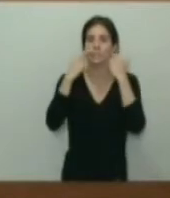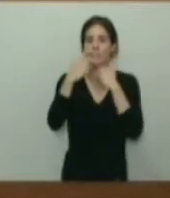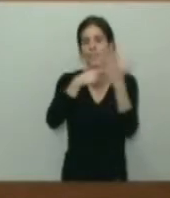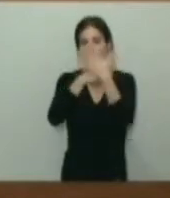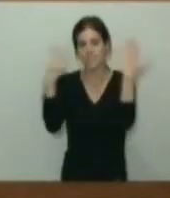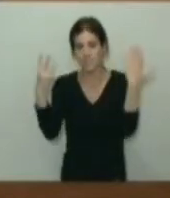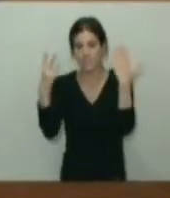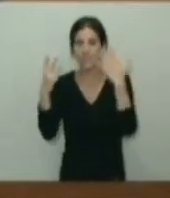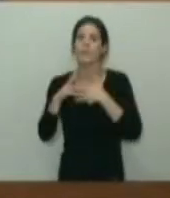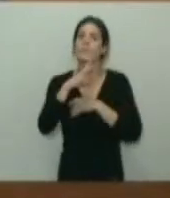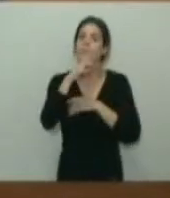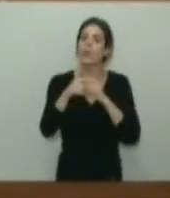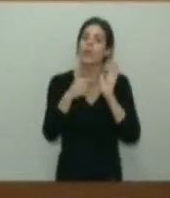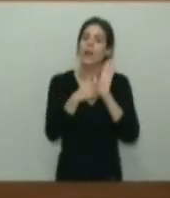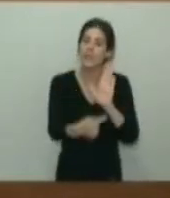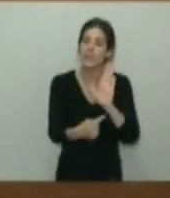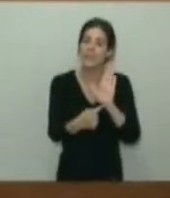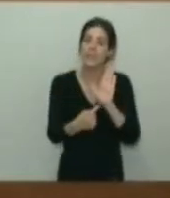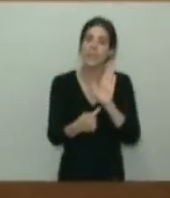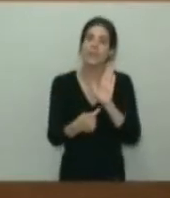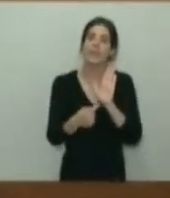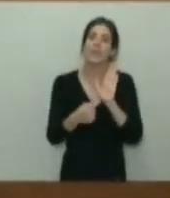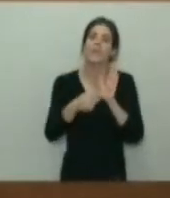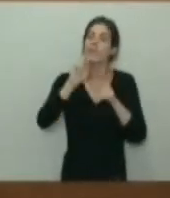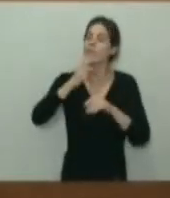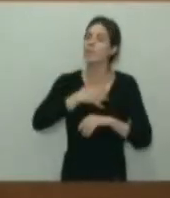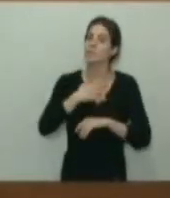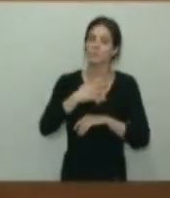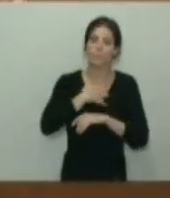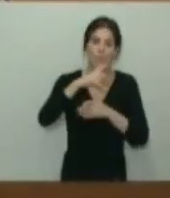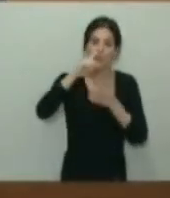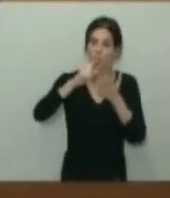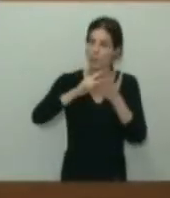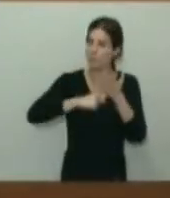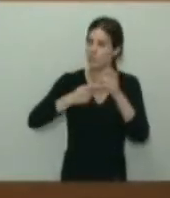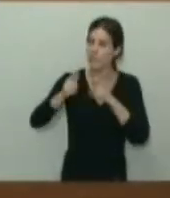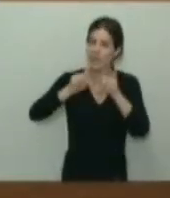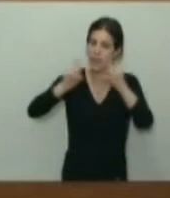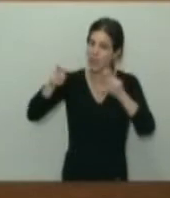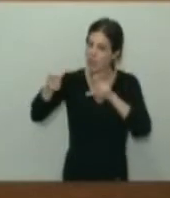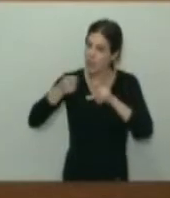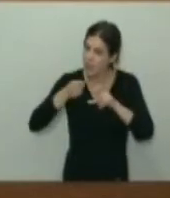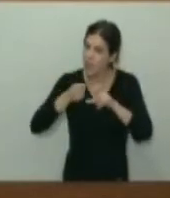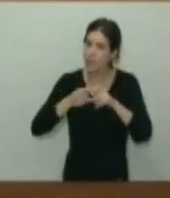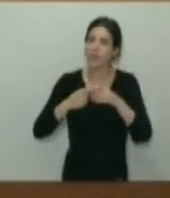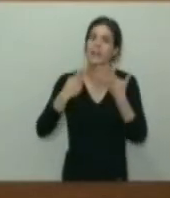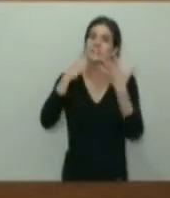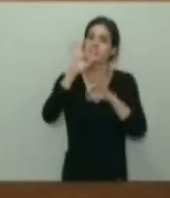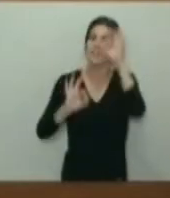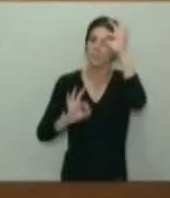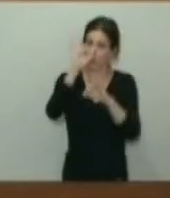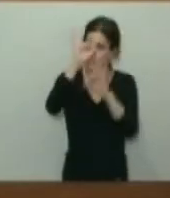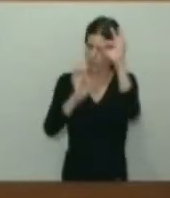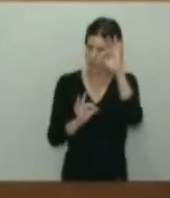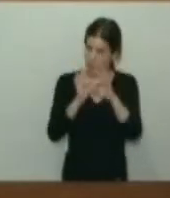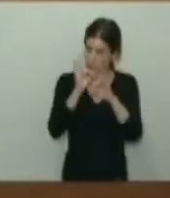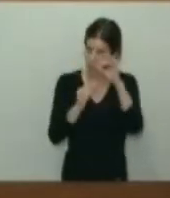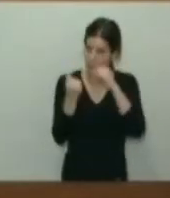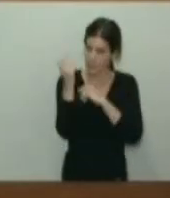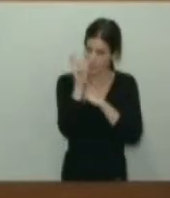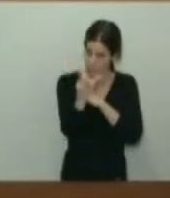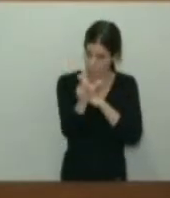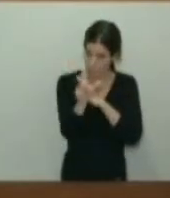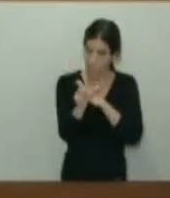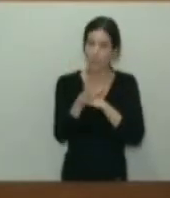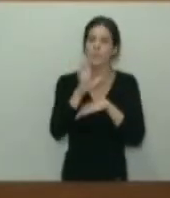donde establece que no se podrá subcontratar un porcentaje por encima del 60% del importe de la adjudicación, pero tenemos serias sospechas